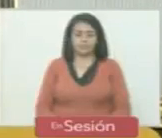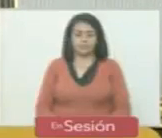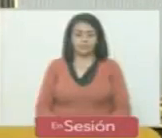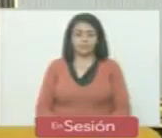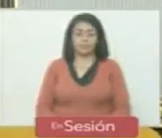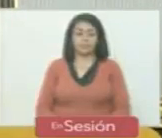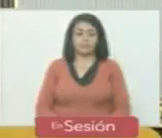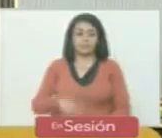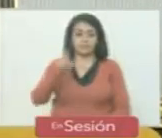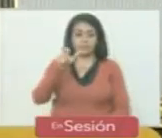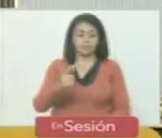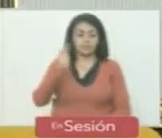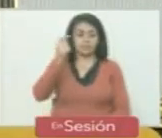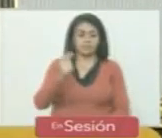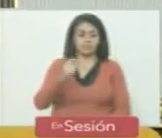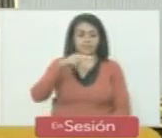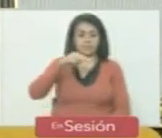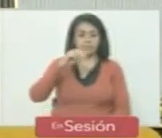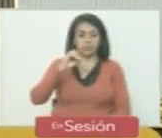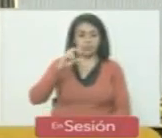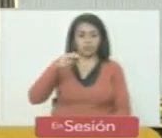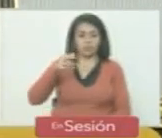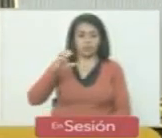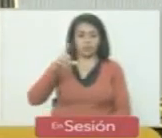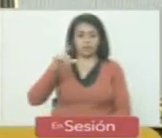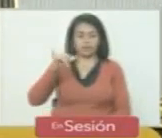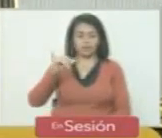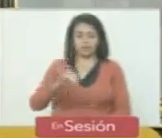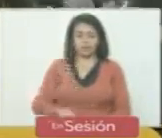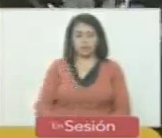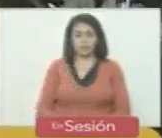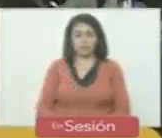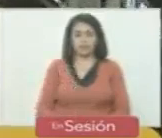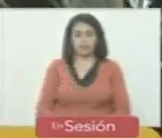Tiene la palabra la diputada Noelí Pocaterra.